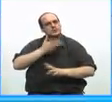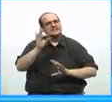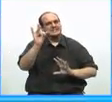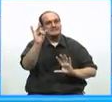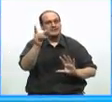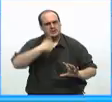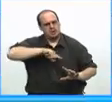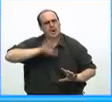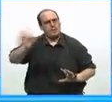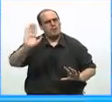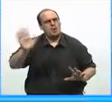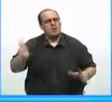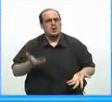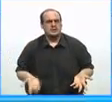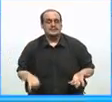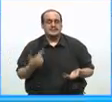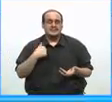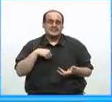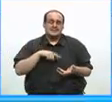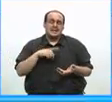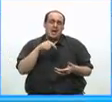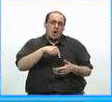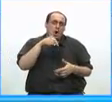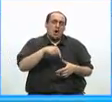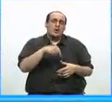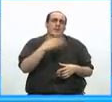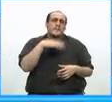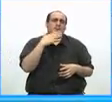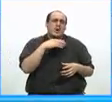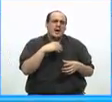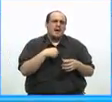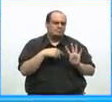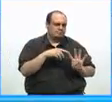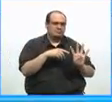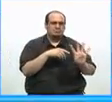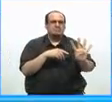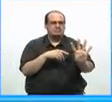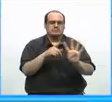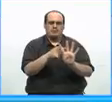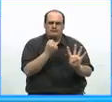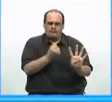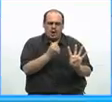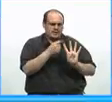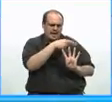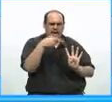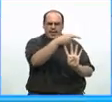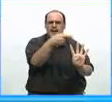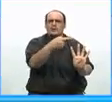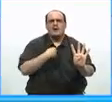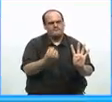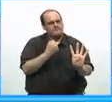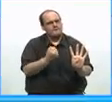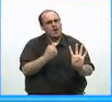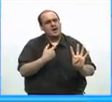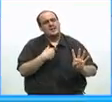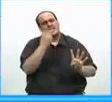terminamos sacando la diferencia Me parece que que boca está muy sólido en todas las líneas tiene Tiene un gran recambio que que quizás no no no todos los equipos lo